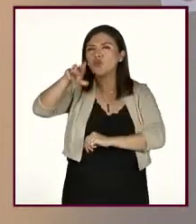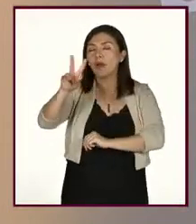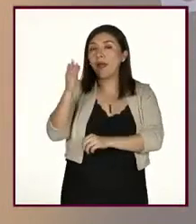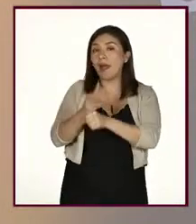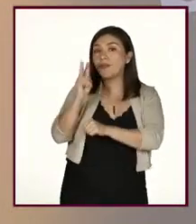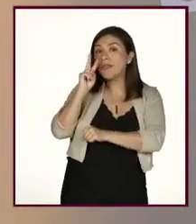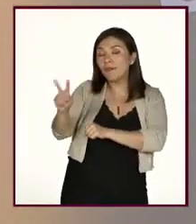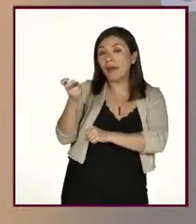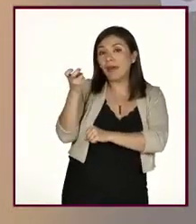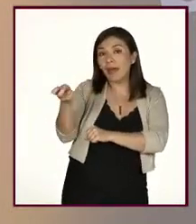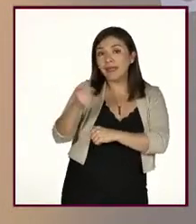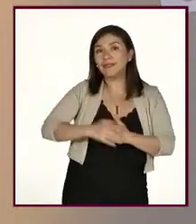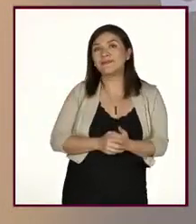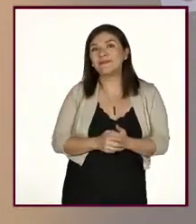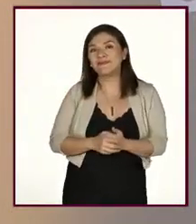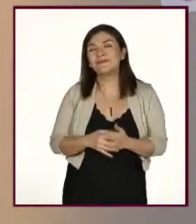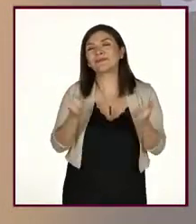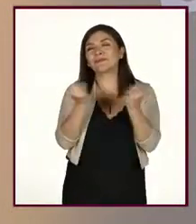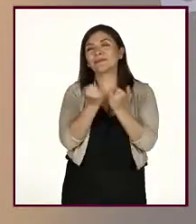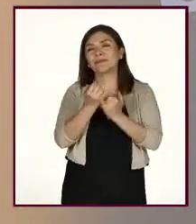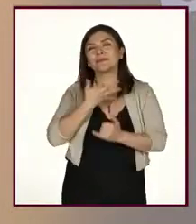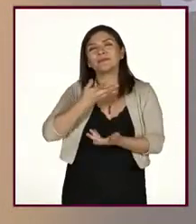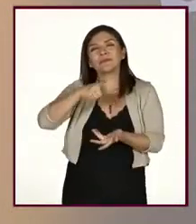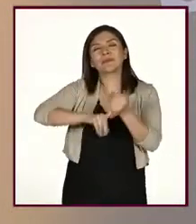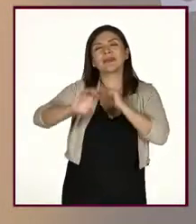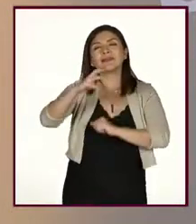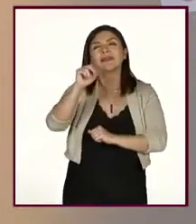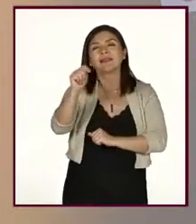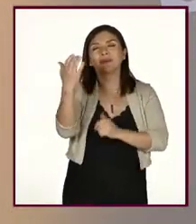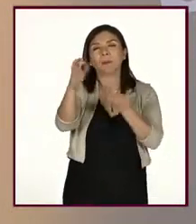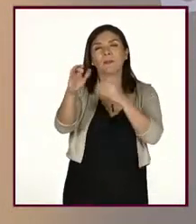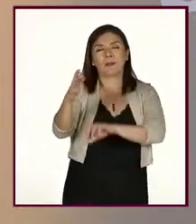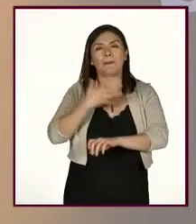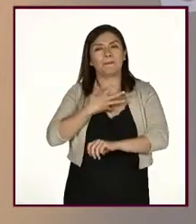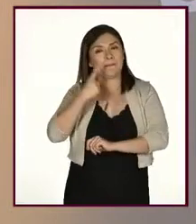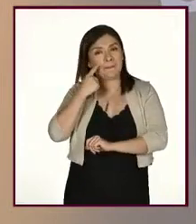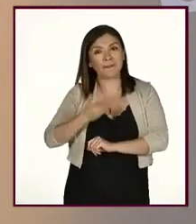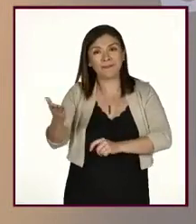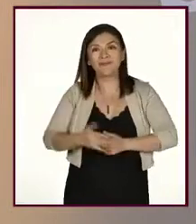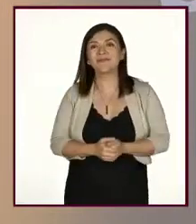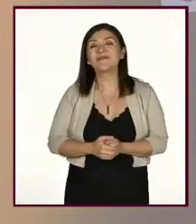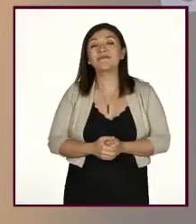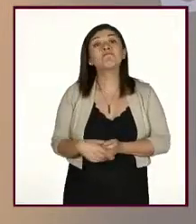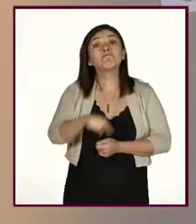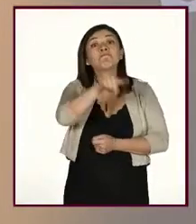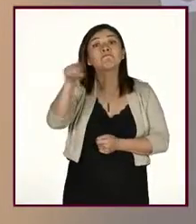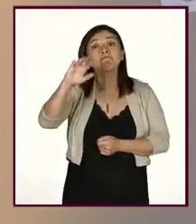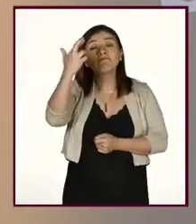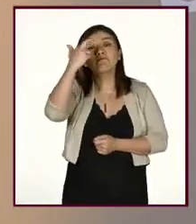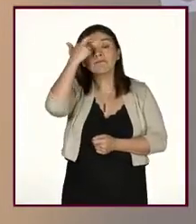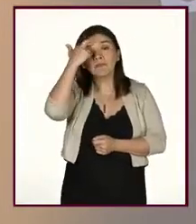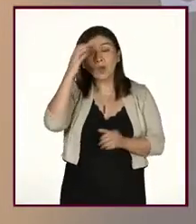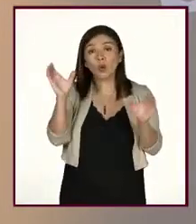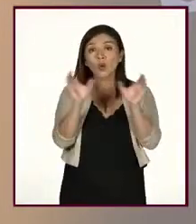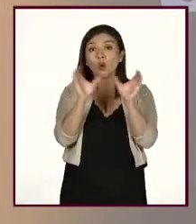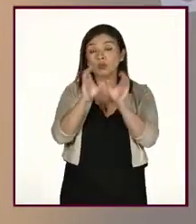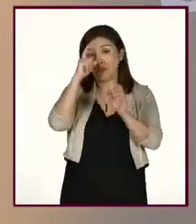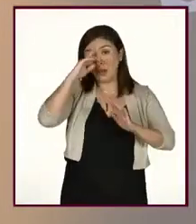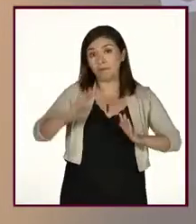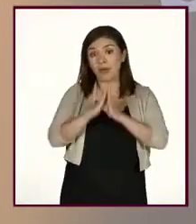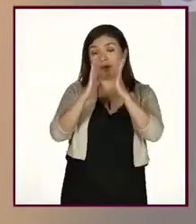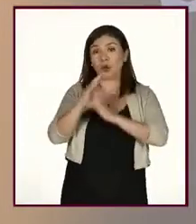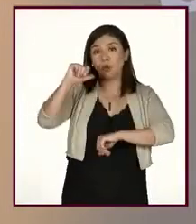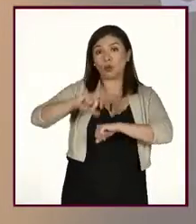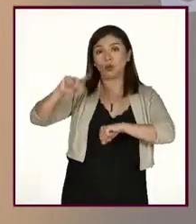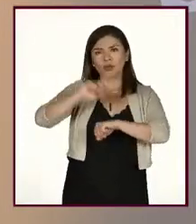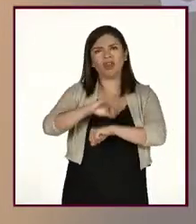la pantalla. También lo van a localizar en el chat de comentarios. Y les recuerdo que la constancia de